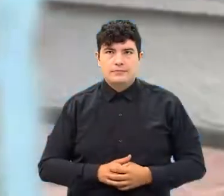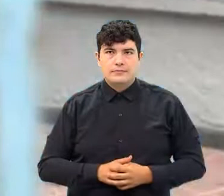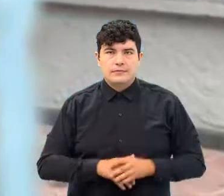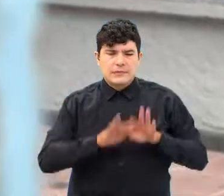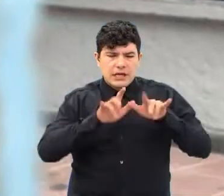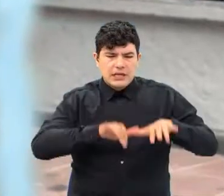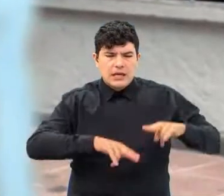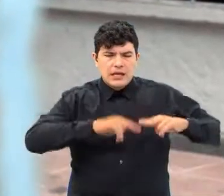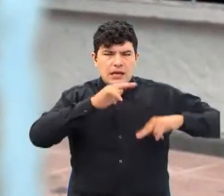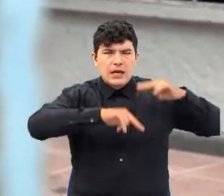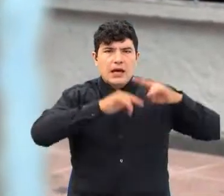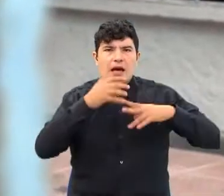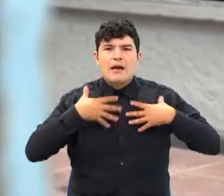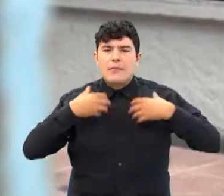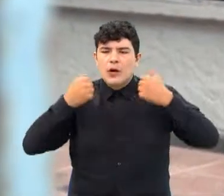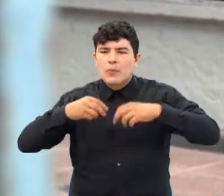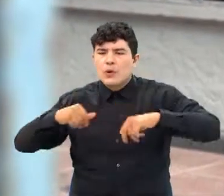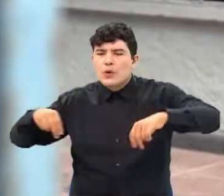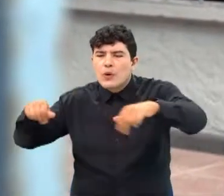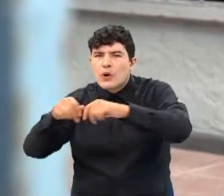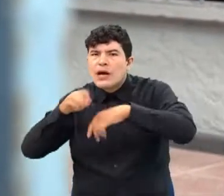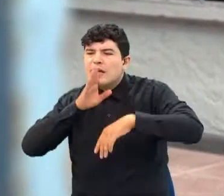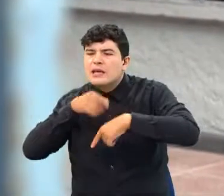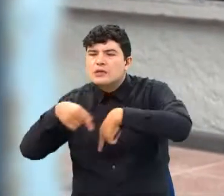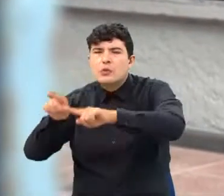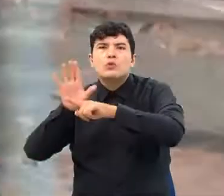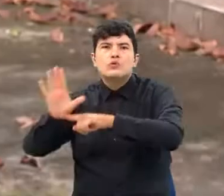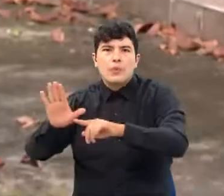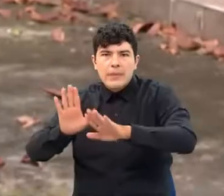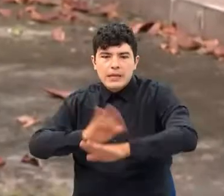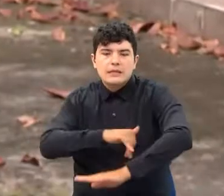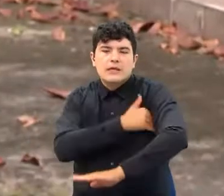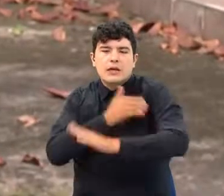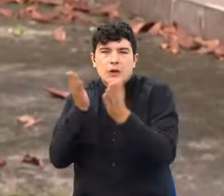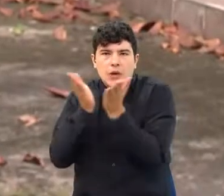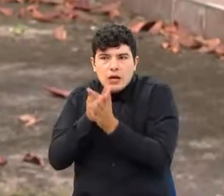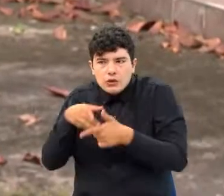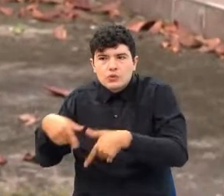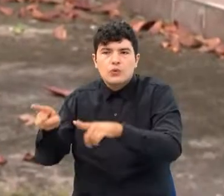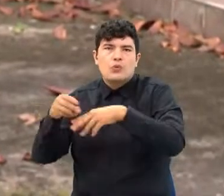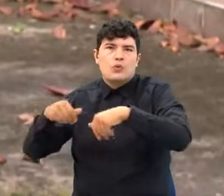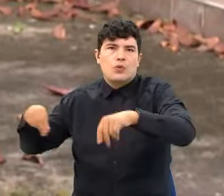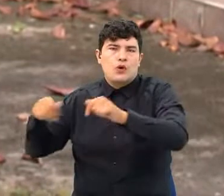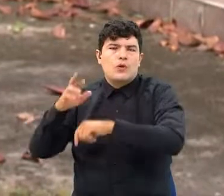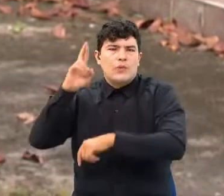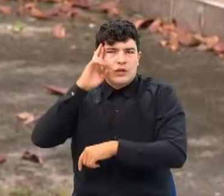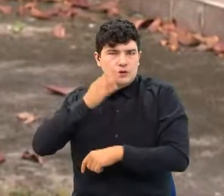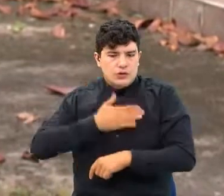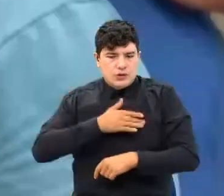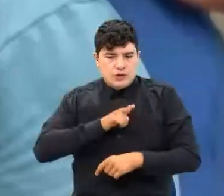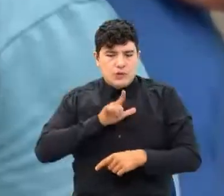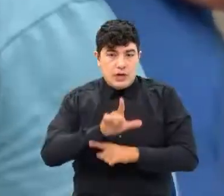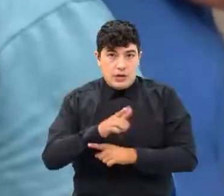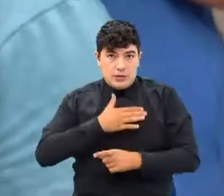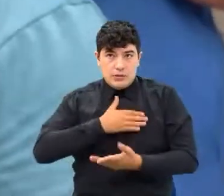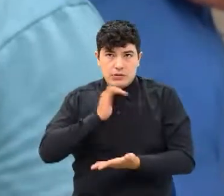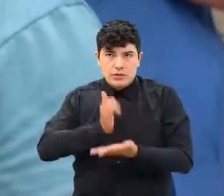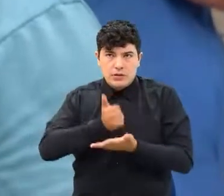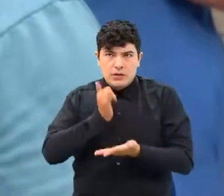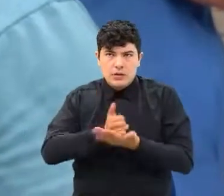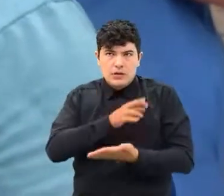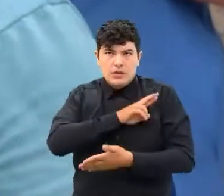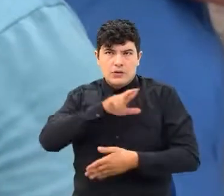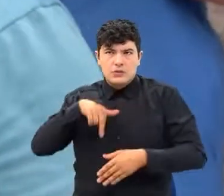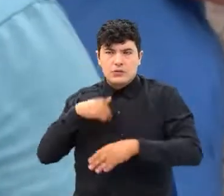que la secretaría de educación saber lo que es el ministerio educación entonces nosotros yo como él y como la junta de acción comunal le pedimos